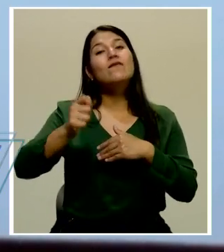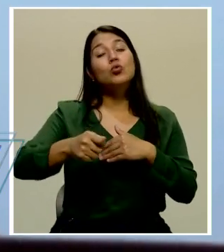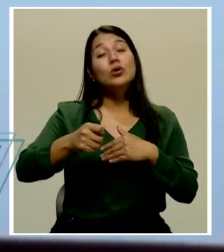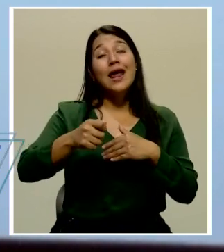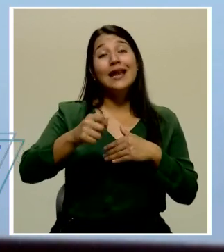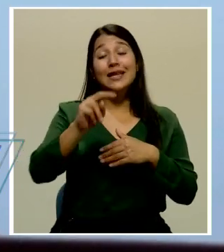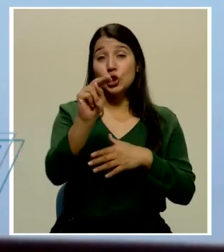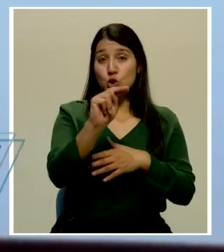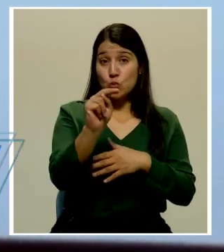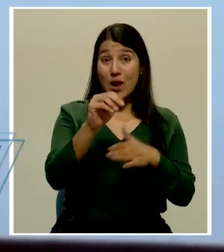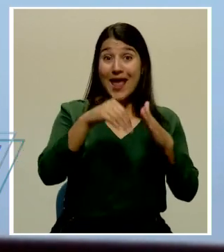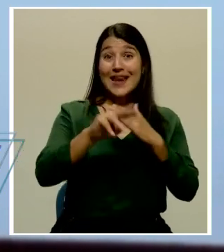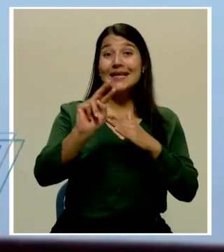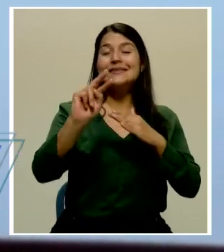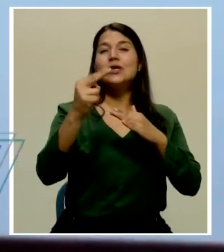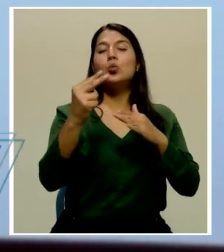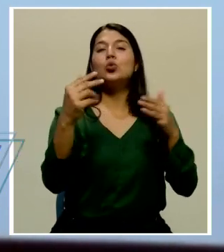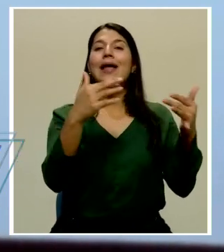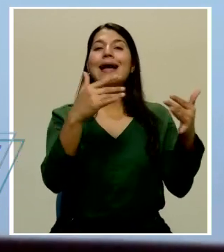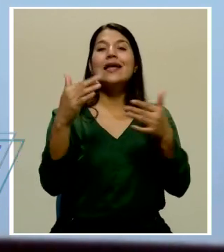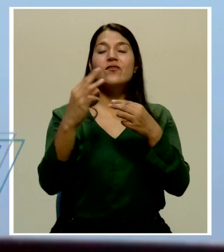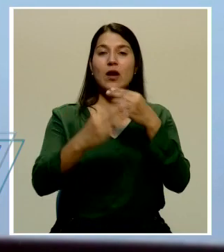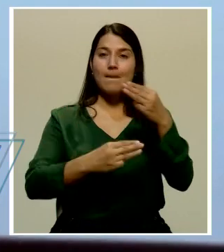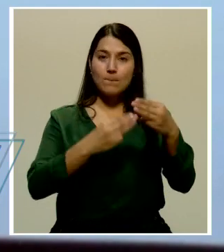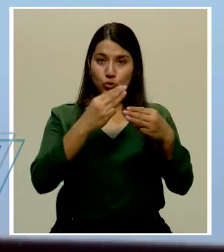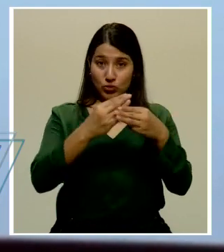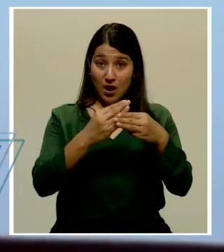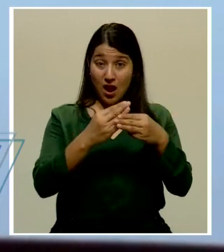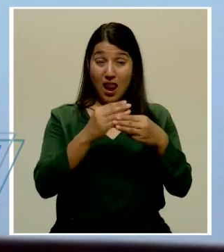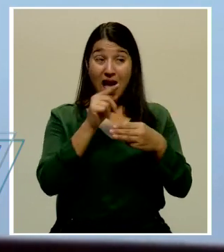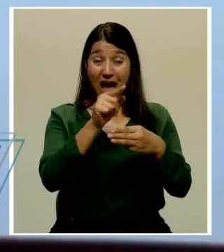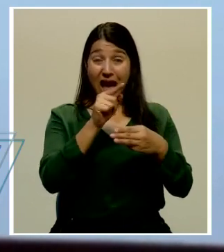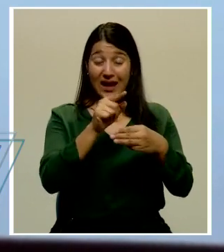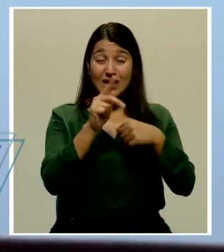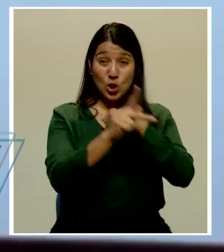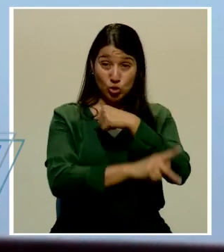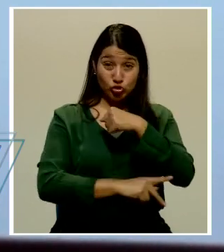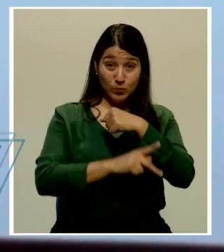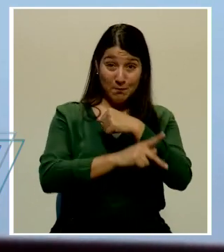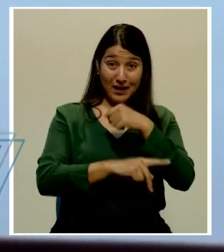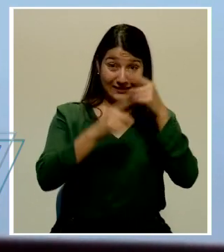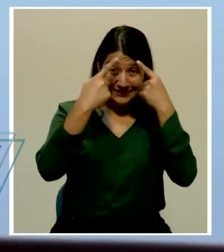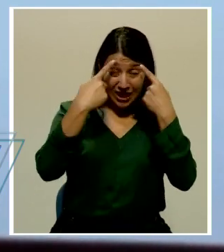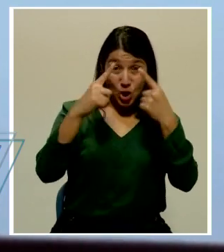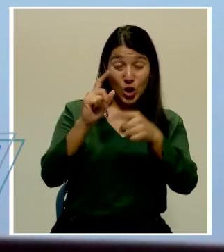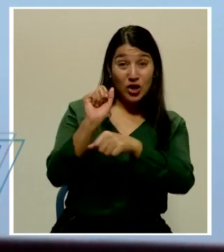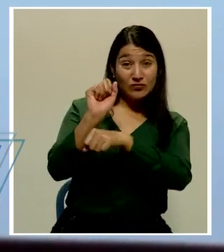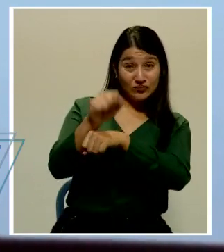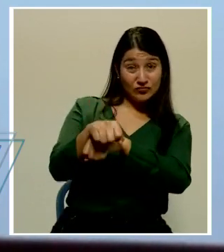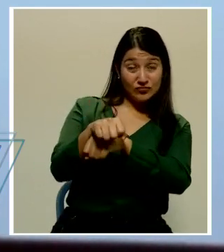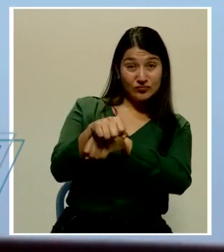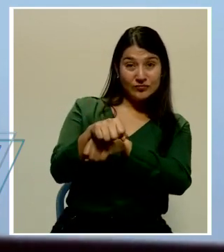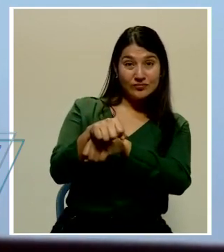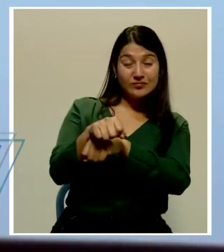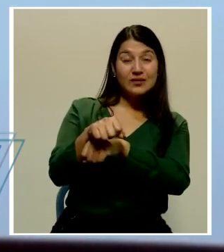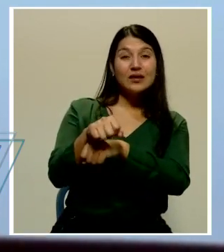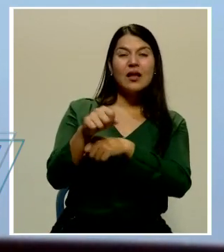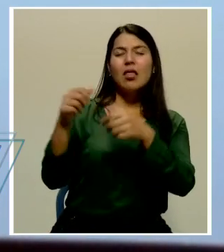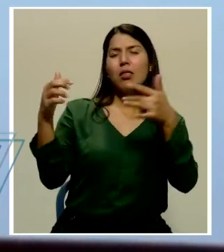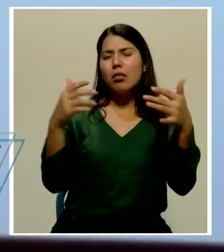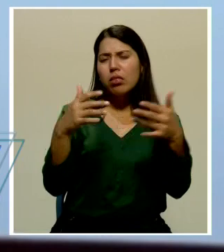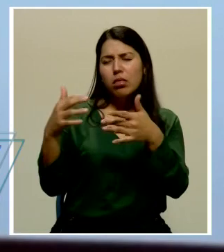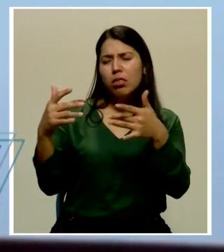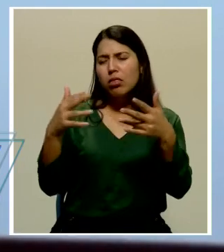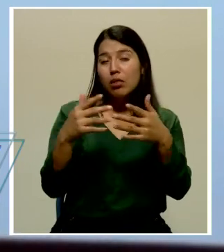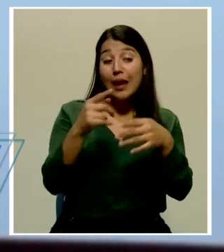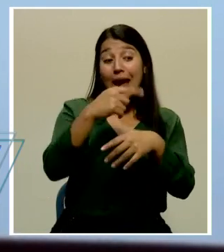la Segunda Guerra Mundial, cuando los estados vencedores de ese conflicto bélico empiezan